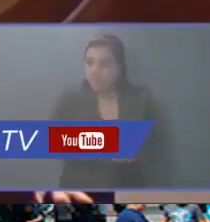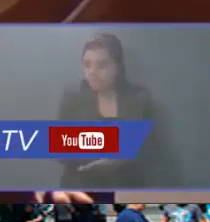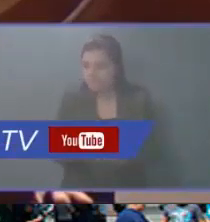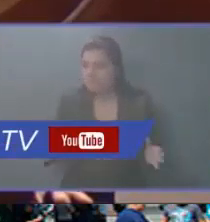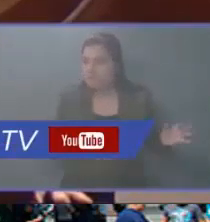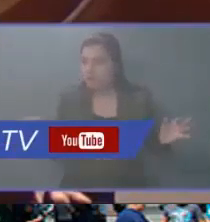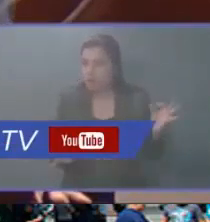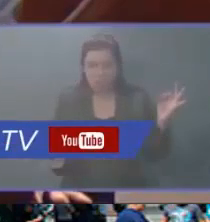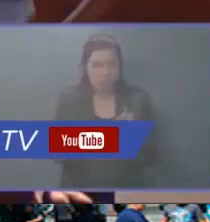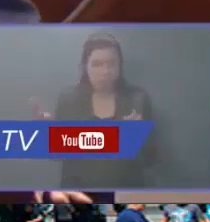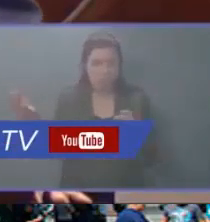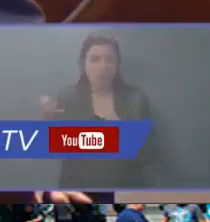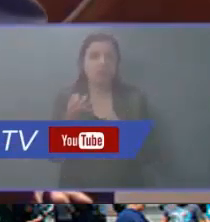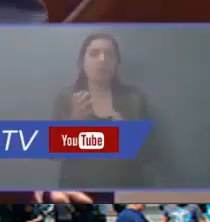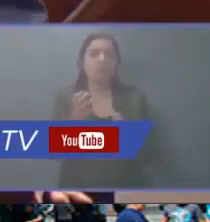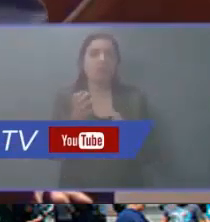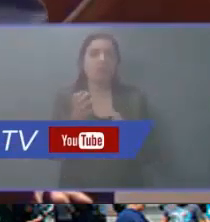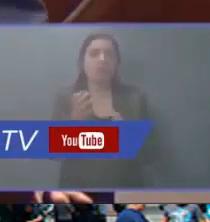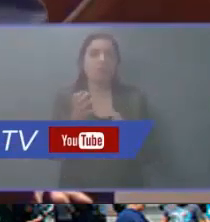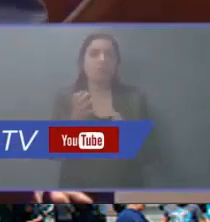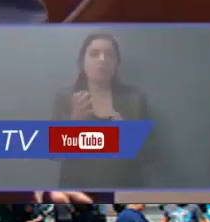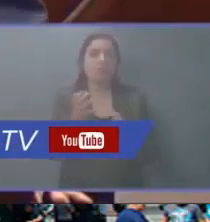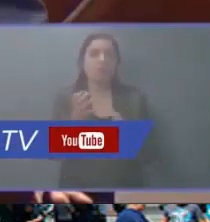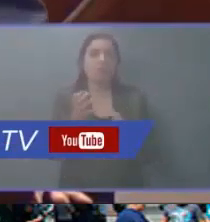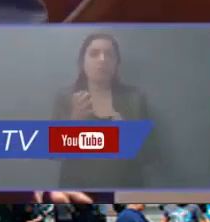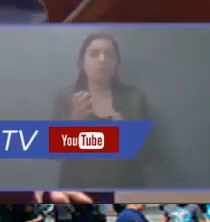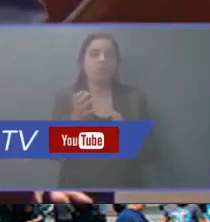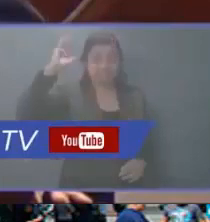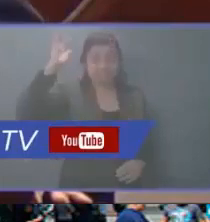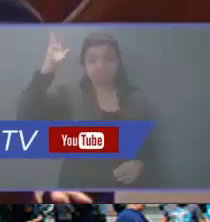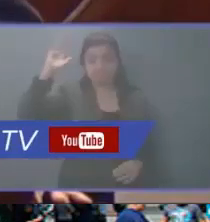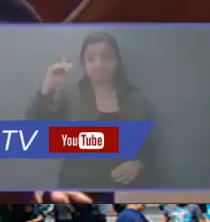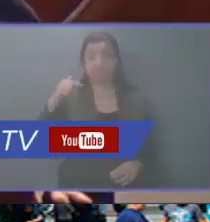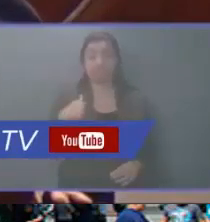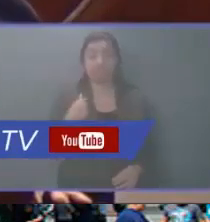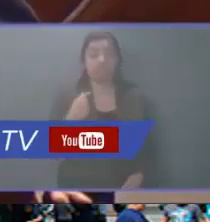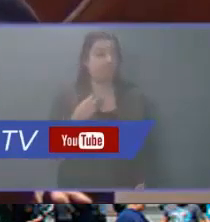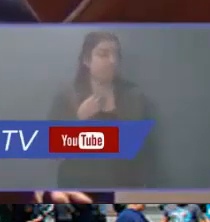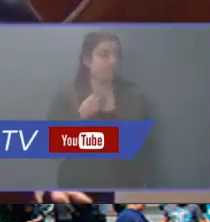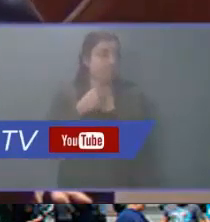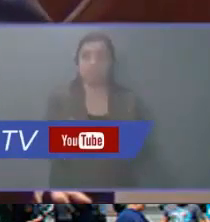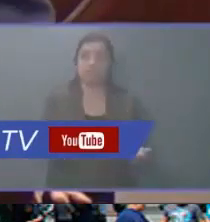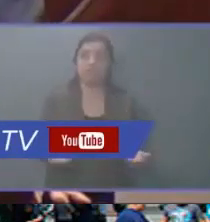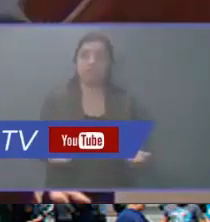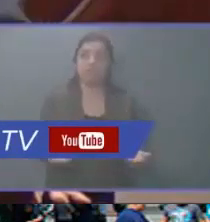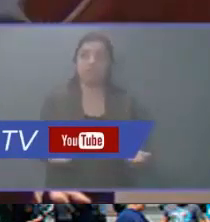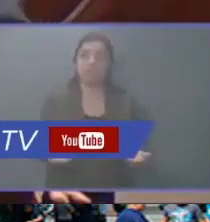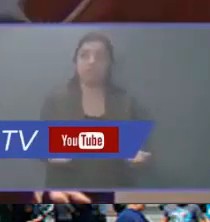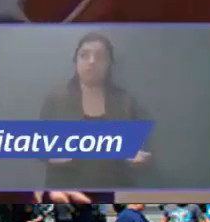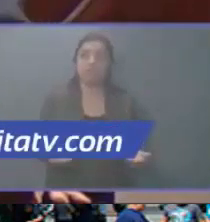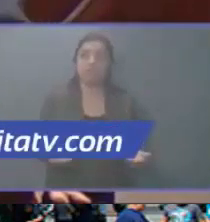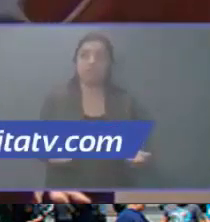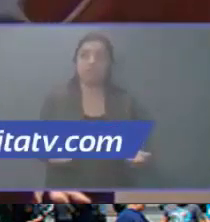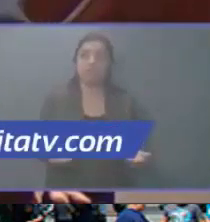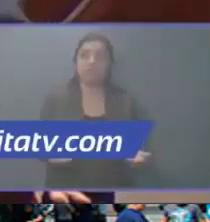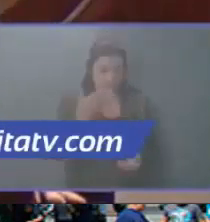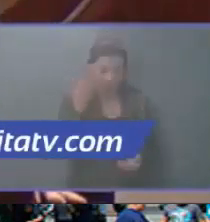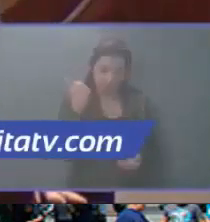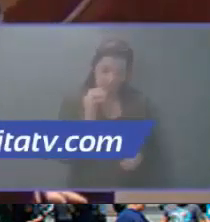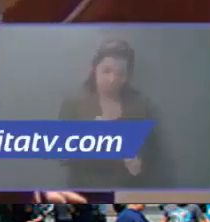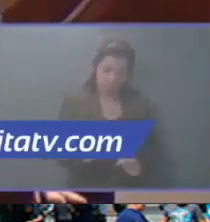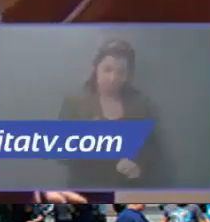maldiciones que hemos escuchado recientemente le han hecho llegar a este punto yo de niño recibía